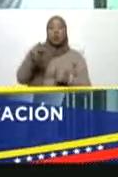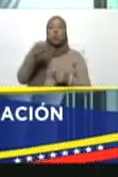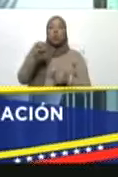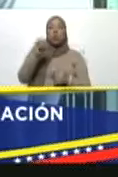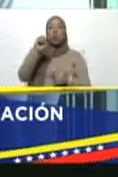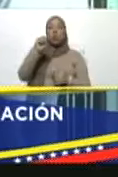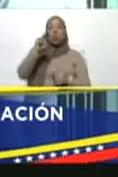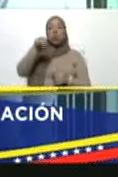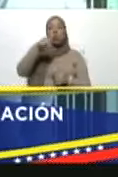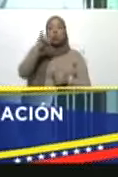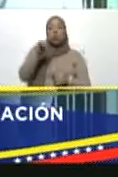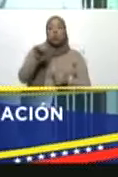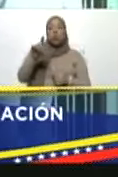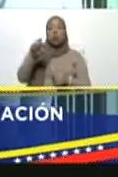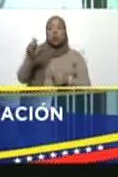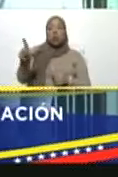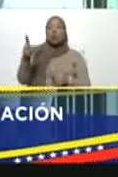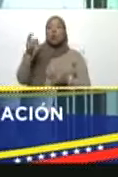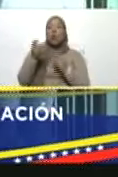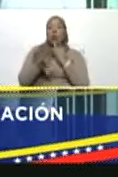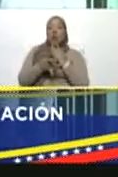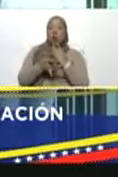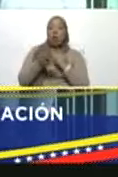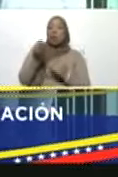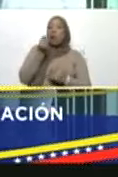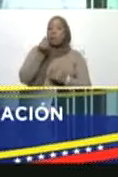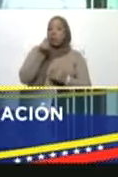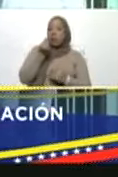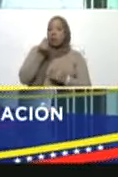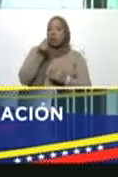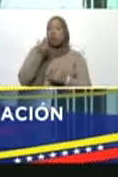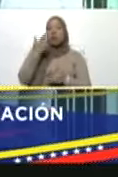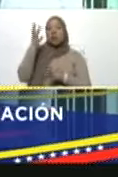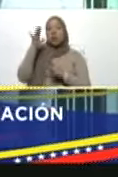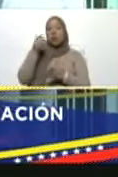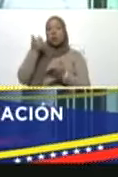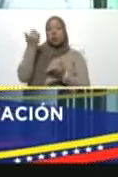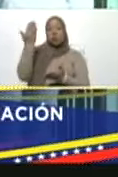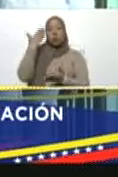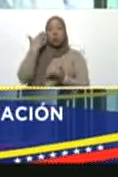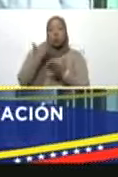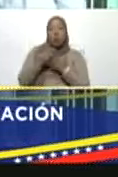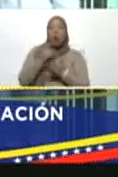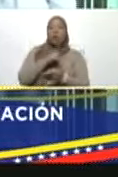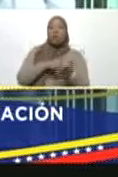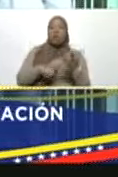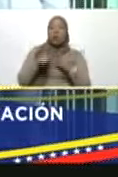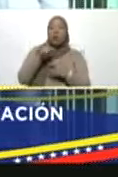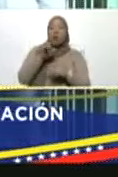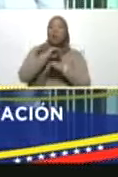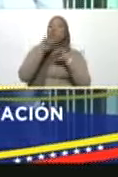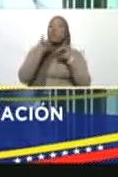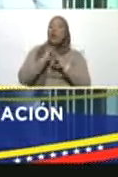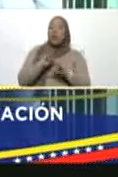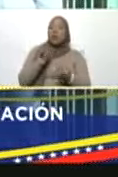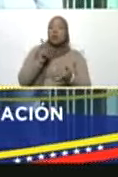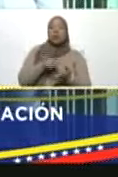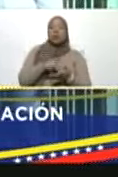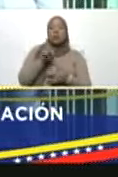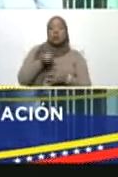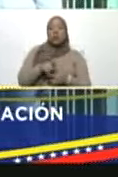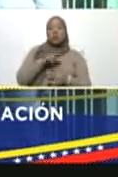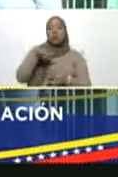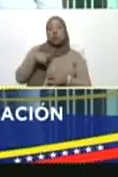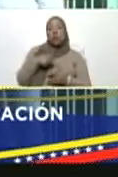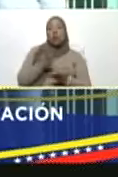mención tecnología de alimentos. Mi nombre significa bendición de Dios, y hoy me siento muy muy feliz porque por fin tenemos nuestra